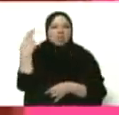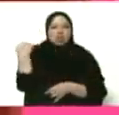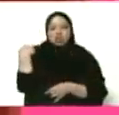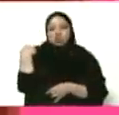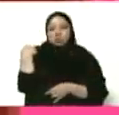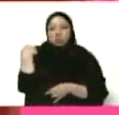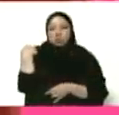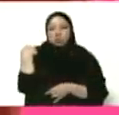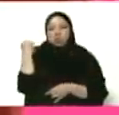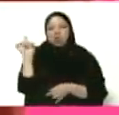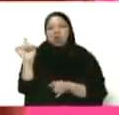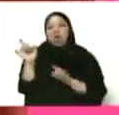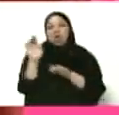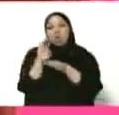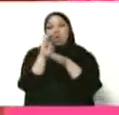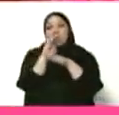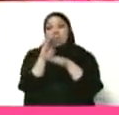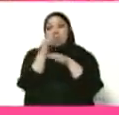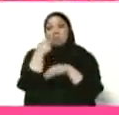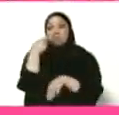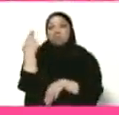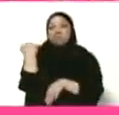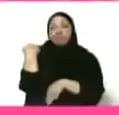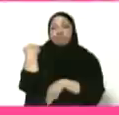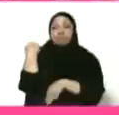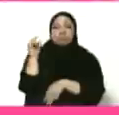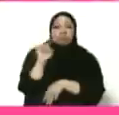que a veces se manifiestan,